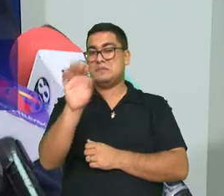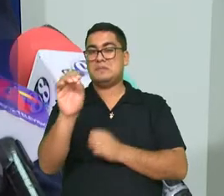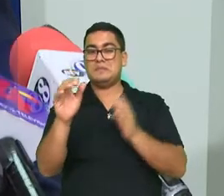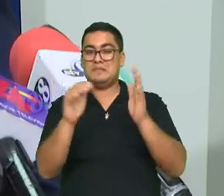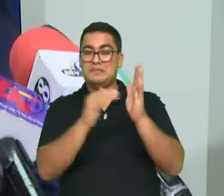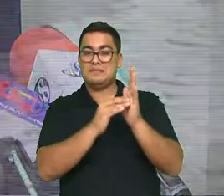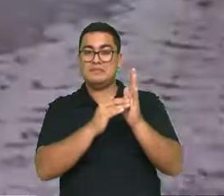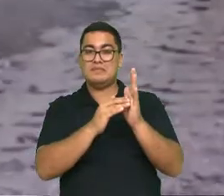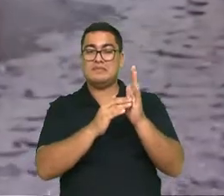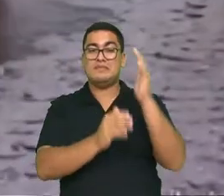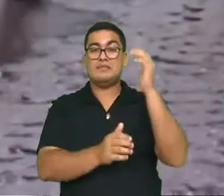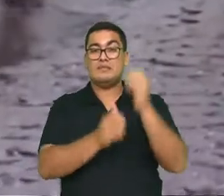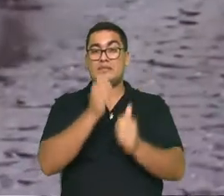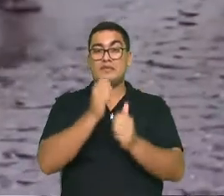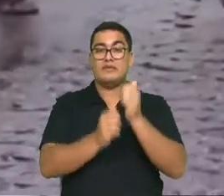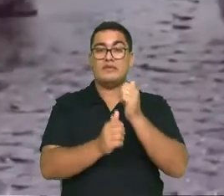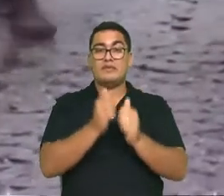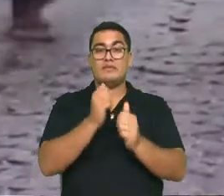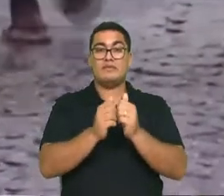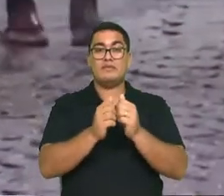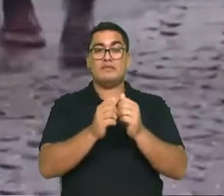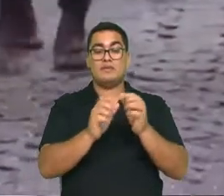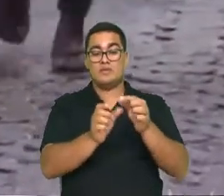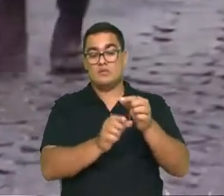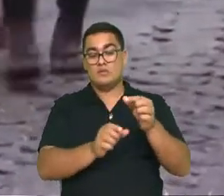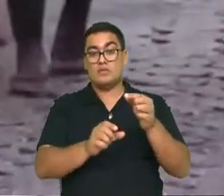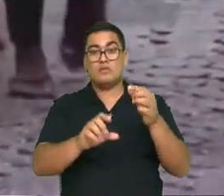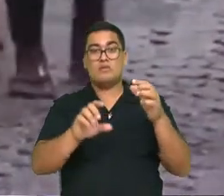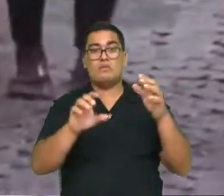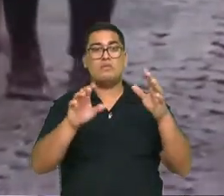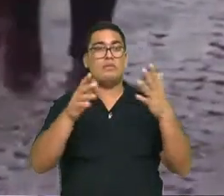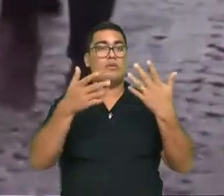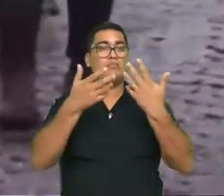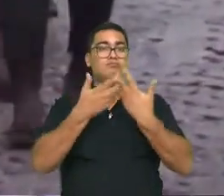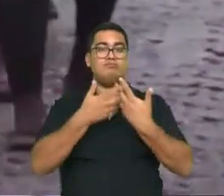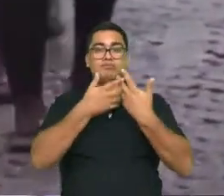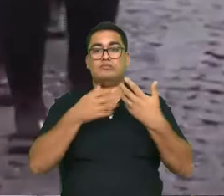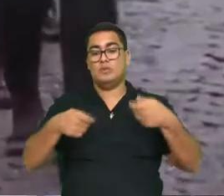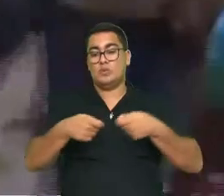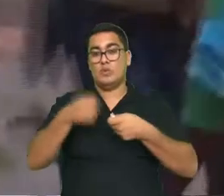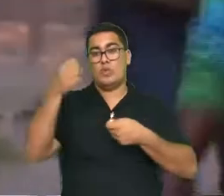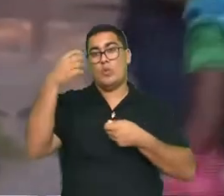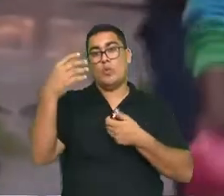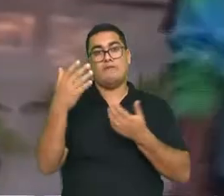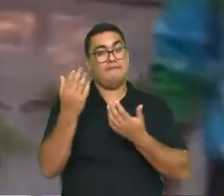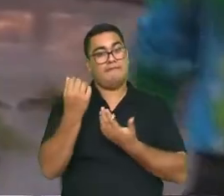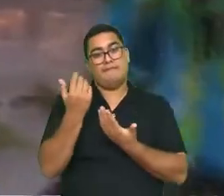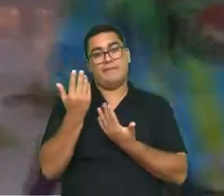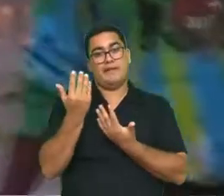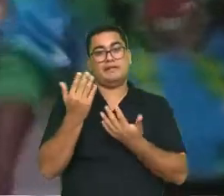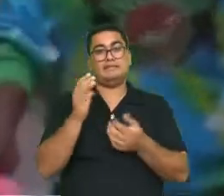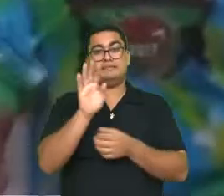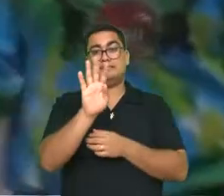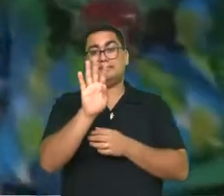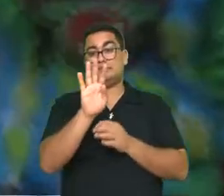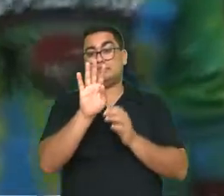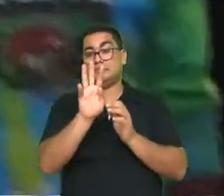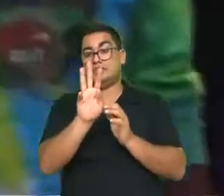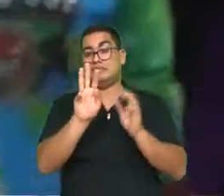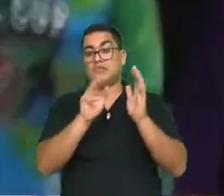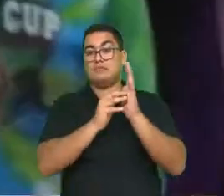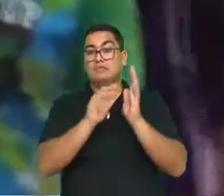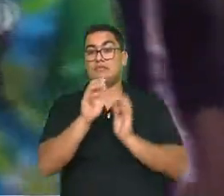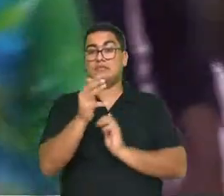afectadas por daño, por fallas de energía, ¿verdad? Tenemos otras 3,462 familias que